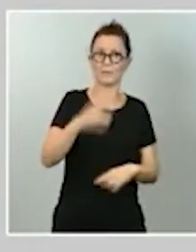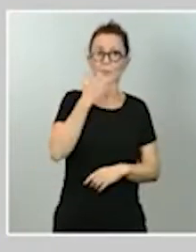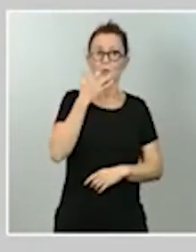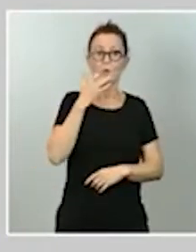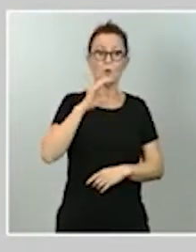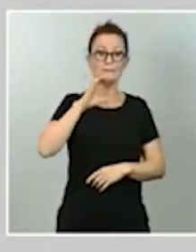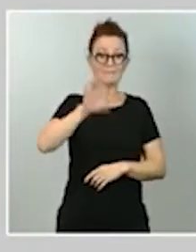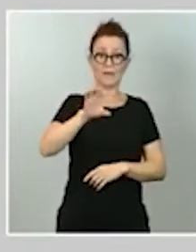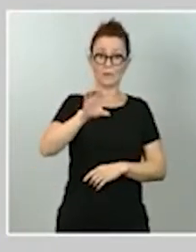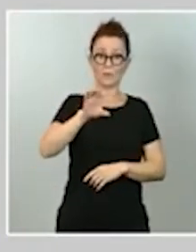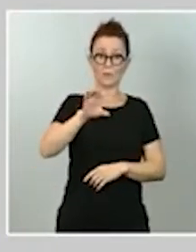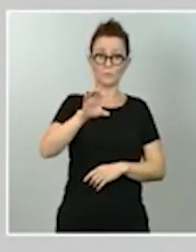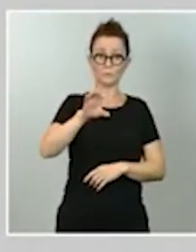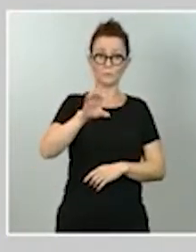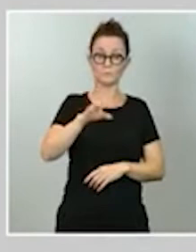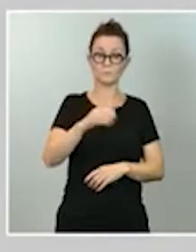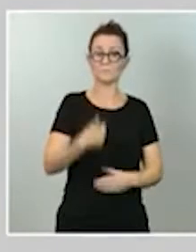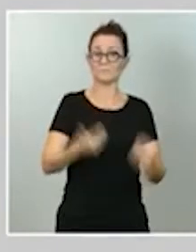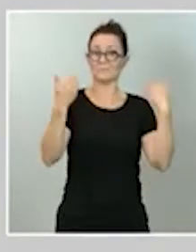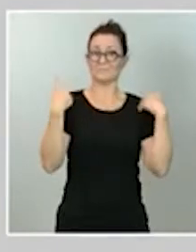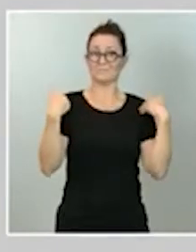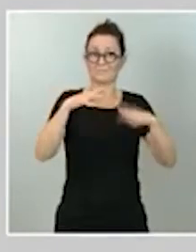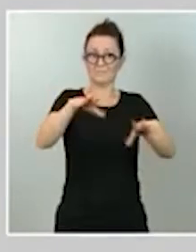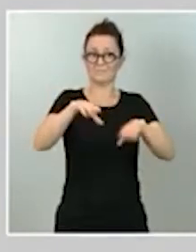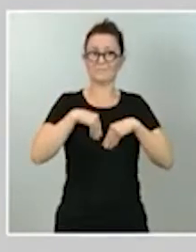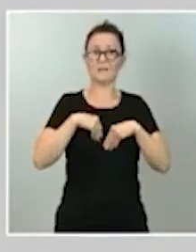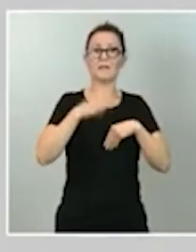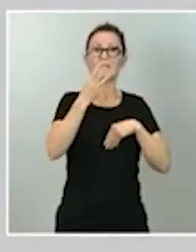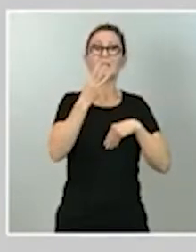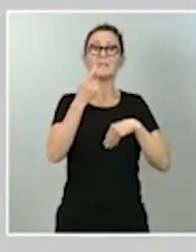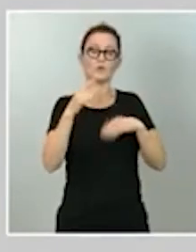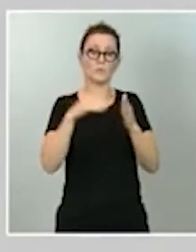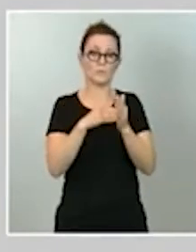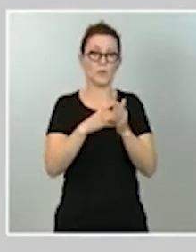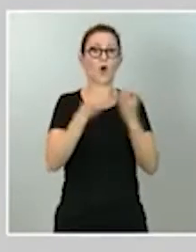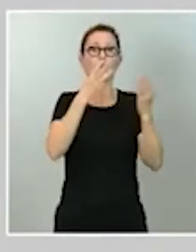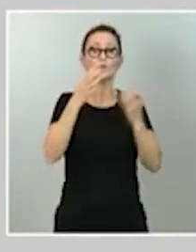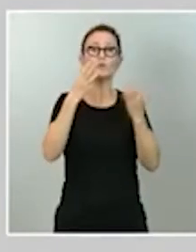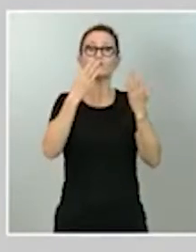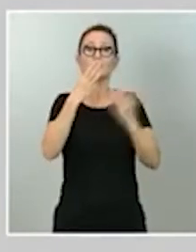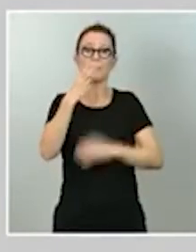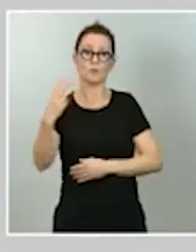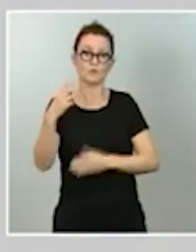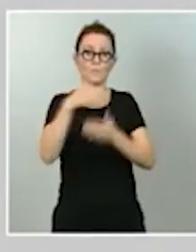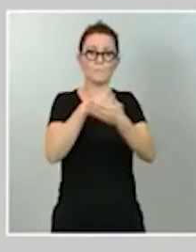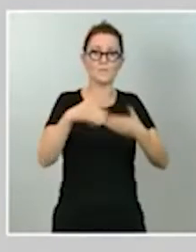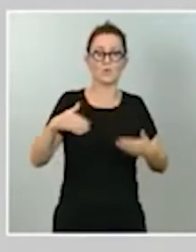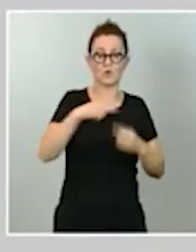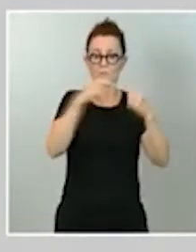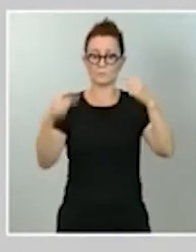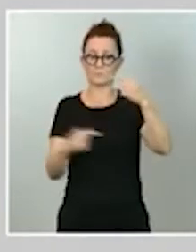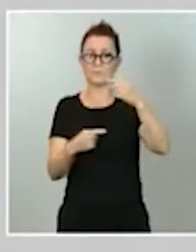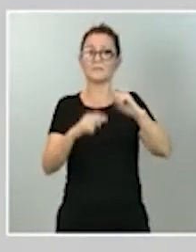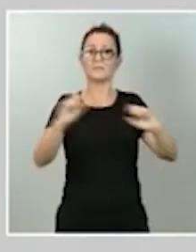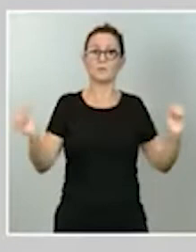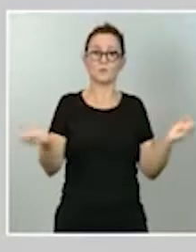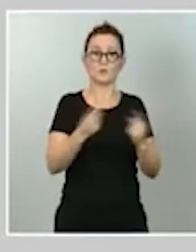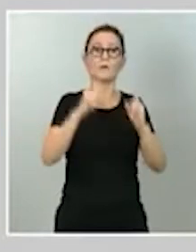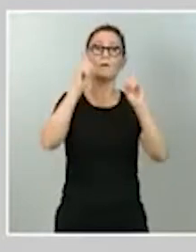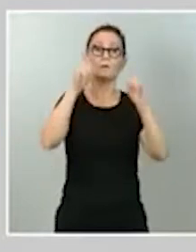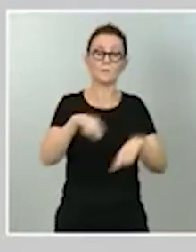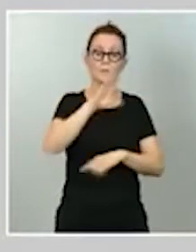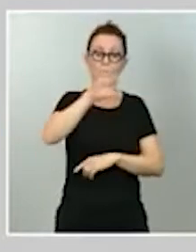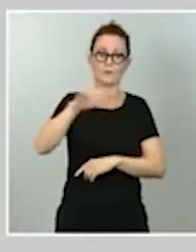asumir 31 mil 882 millones de déficit de seguridad social y de comunidades autónomas